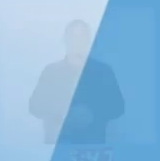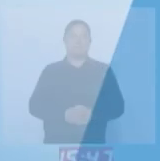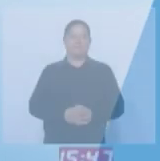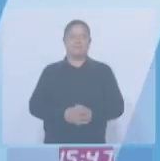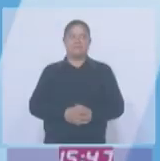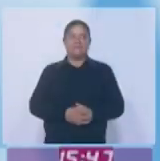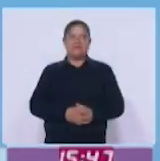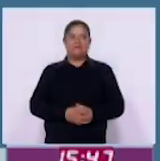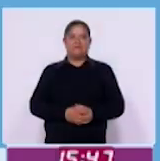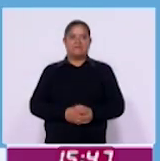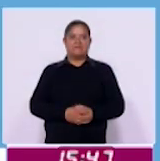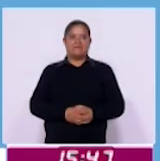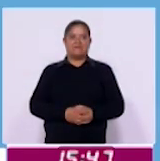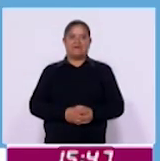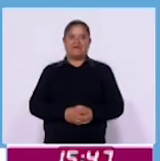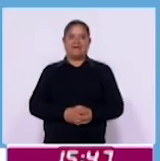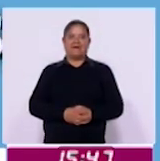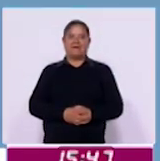Continuamos.